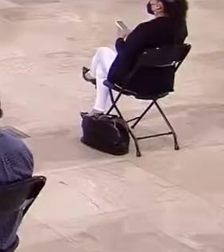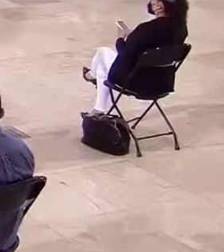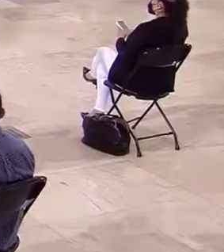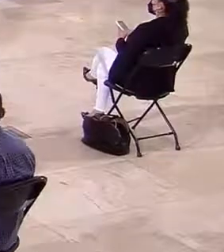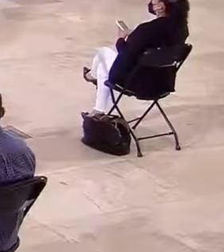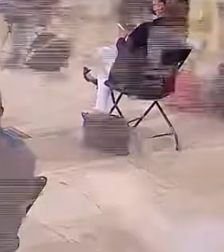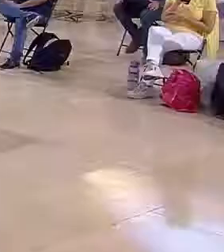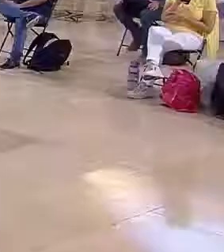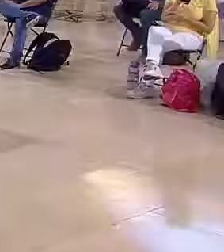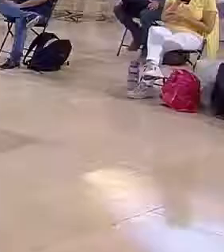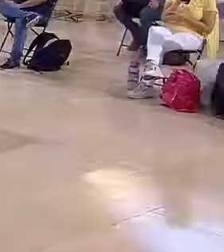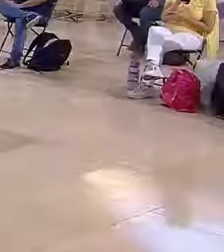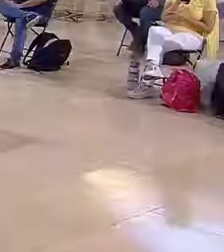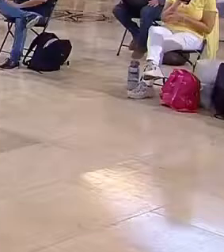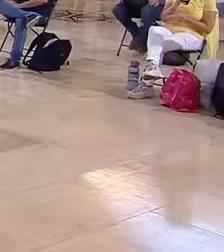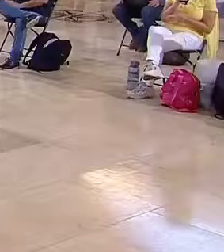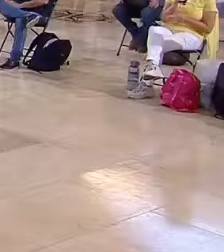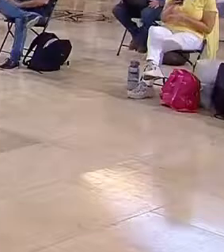Muy bien, pues vamos.